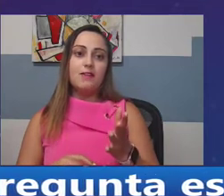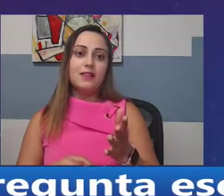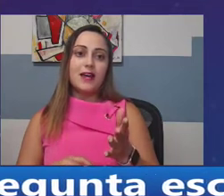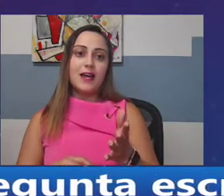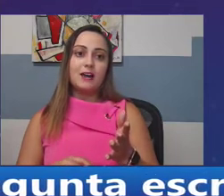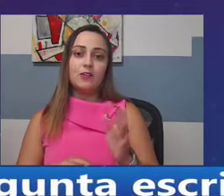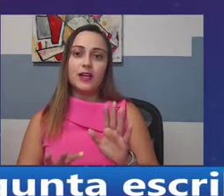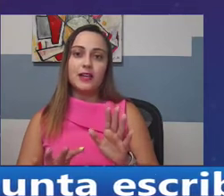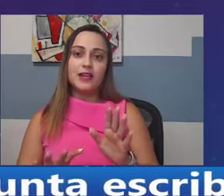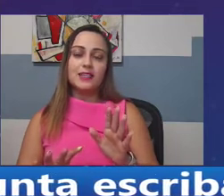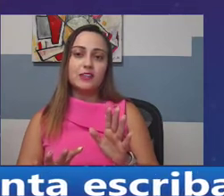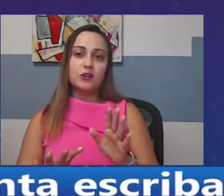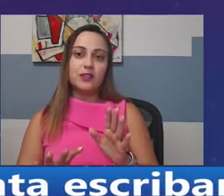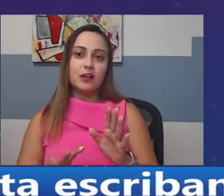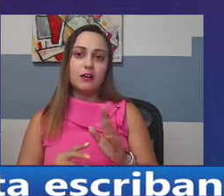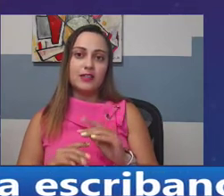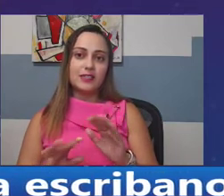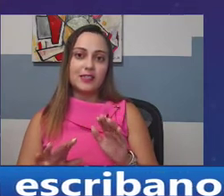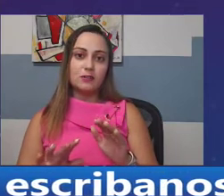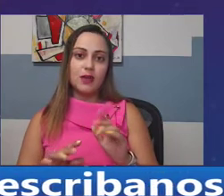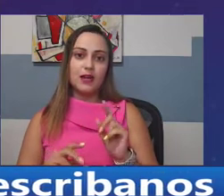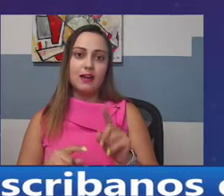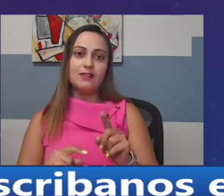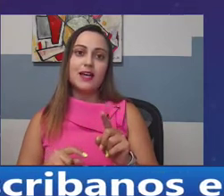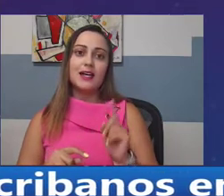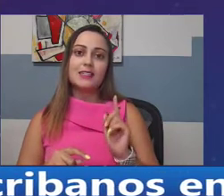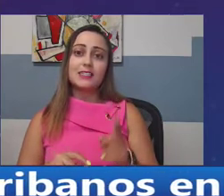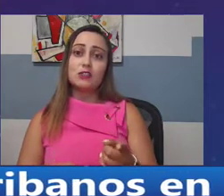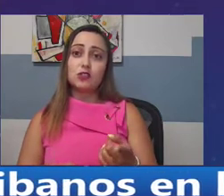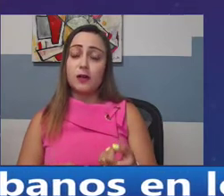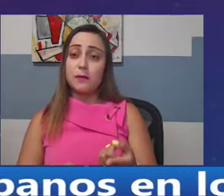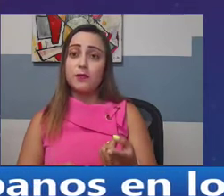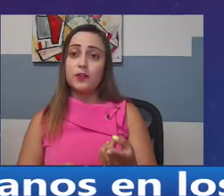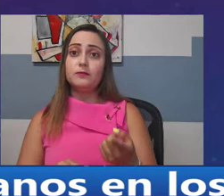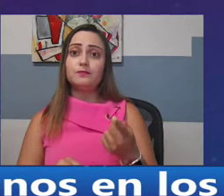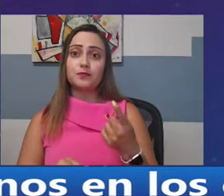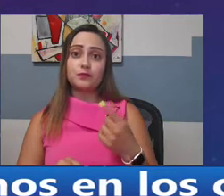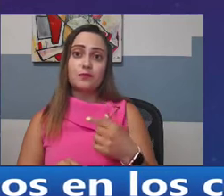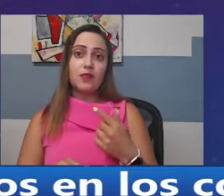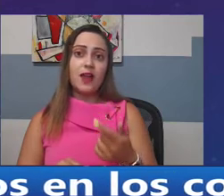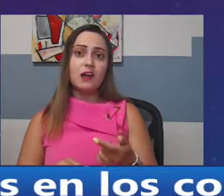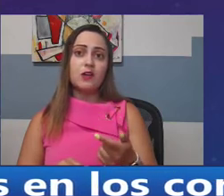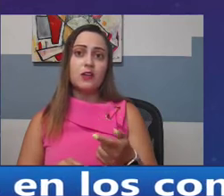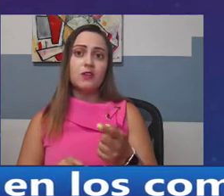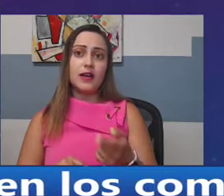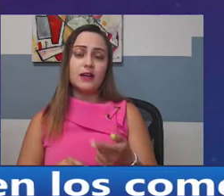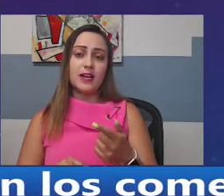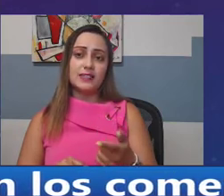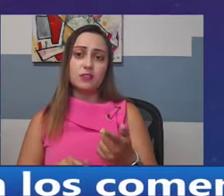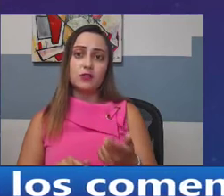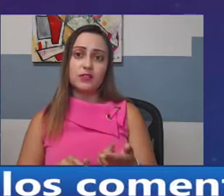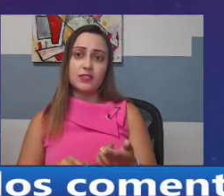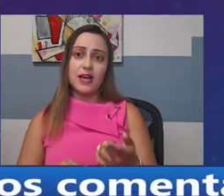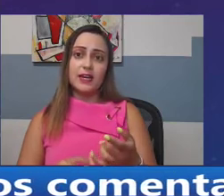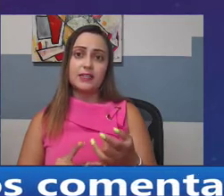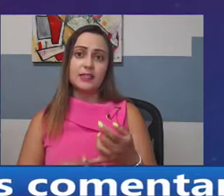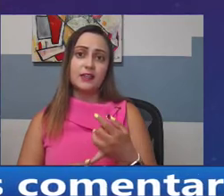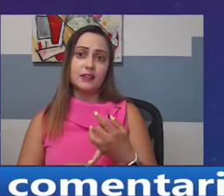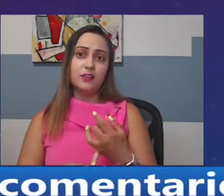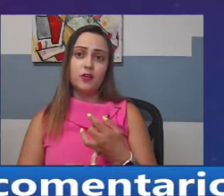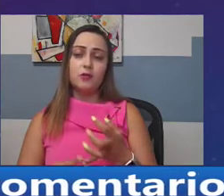Pero la ventaja, con tal de que hagas las 90 horas, estás bien. La ventaja es que si usted pronto ha cogido clases